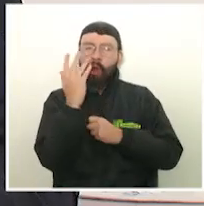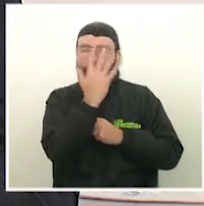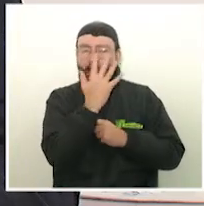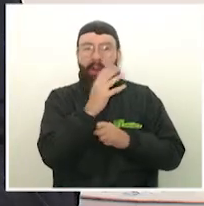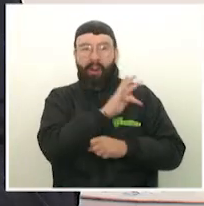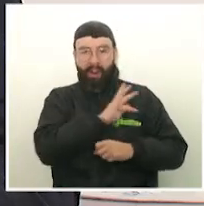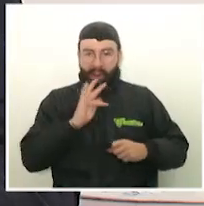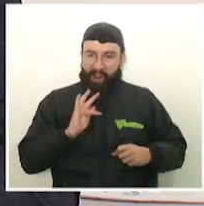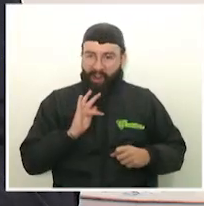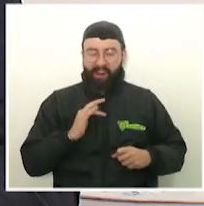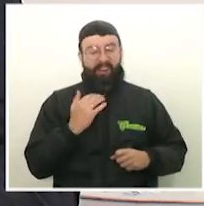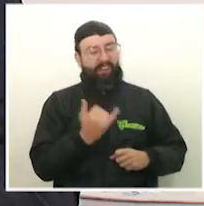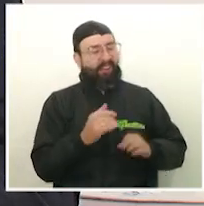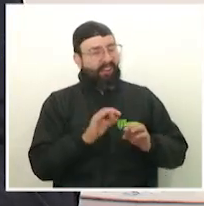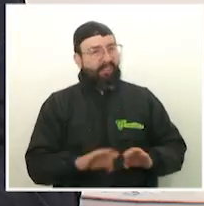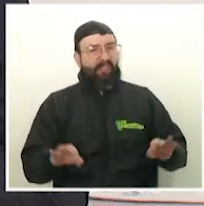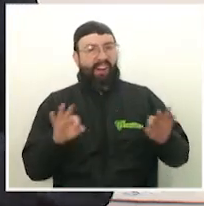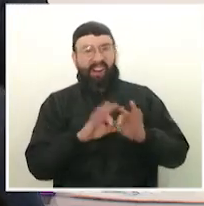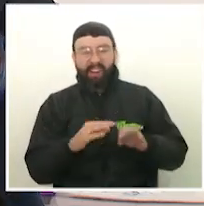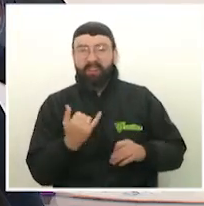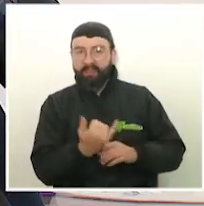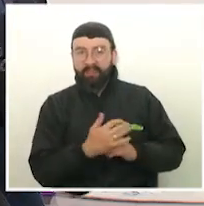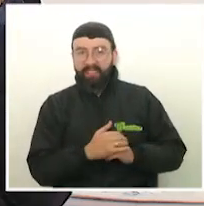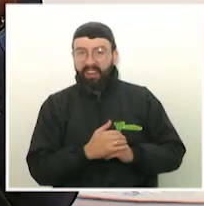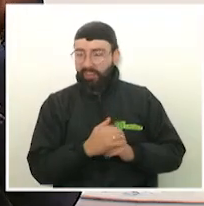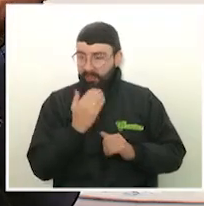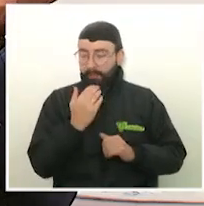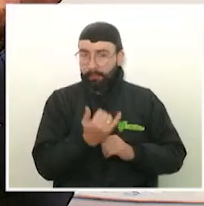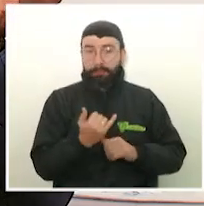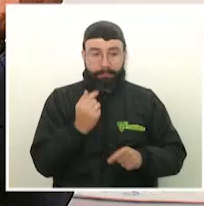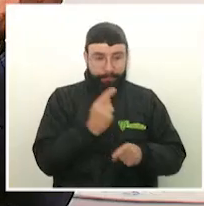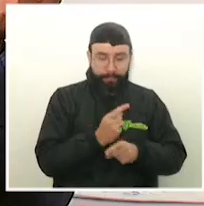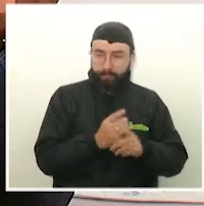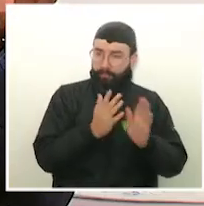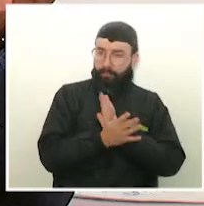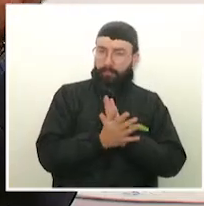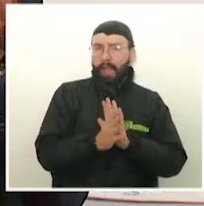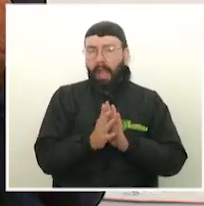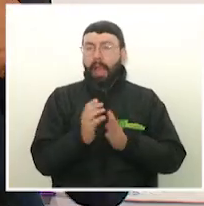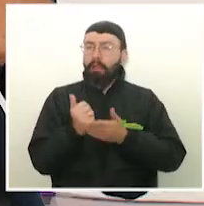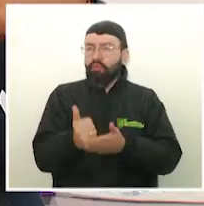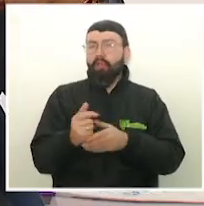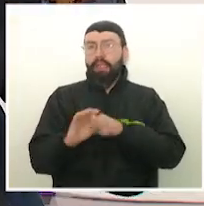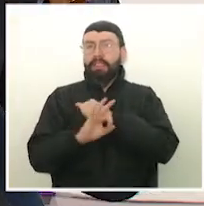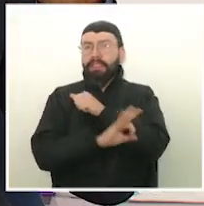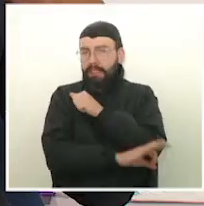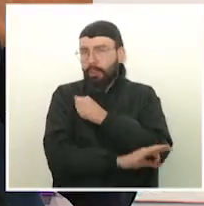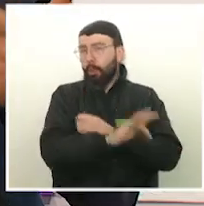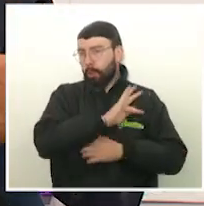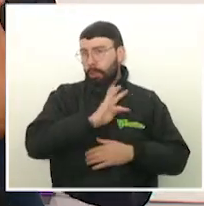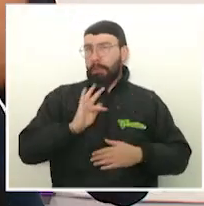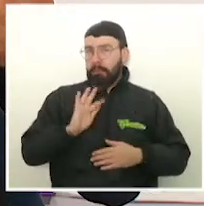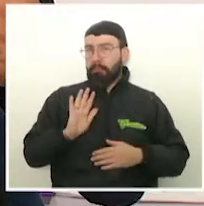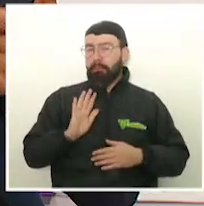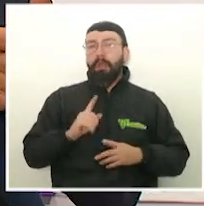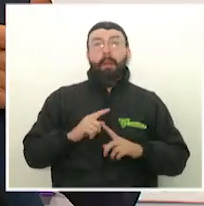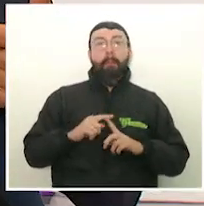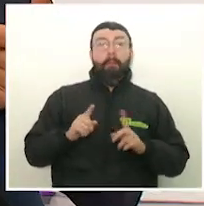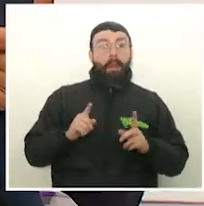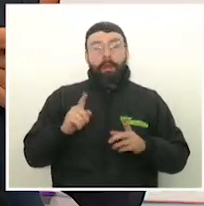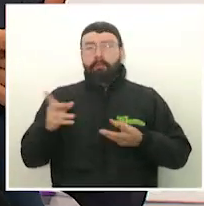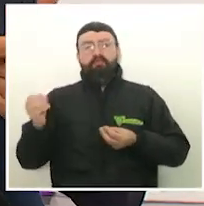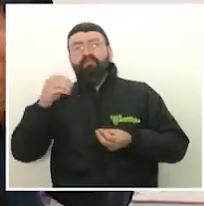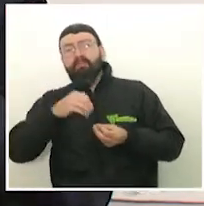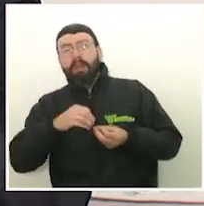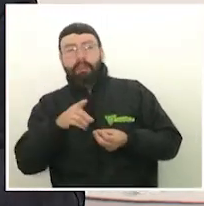ha sido algo maravilloso, porque estamos haciendo el concepto de la psicoterapia, pero dentro del concepto